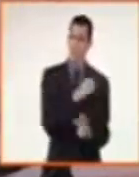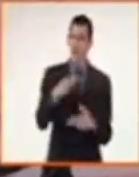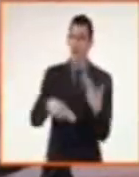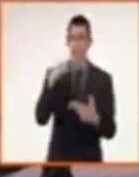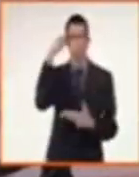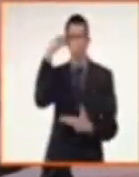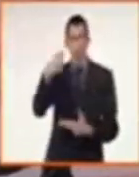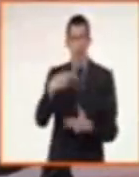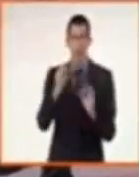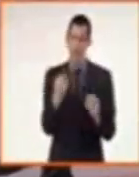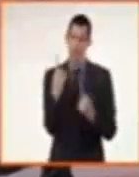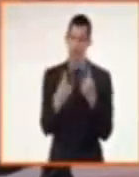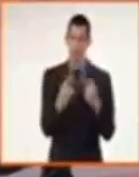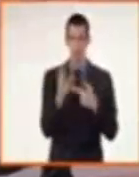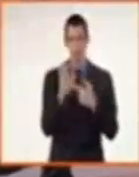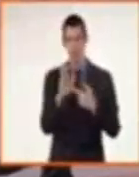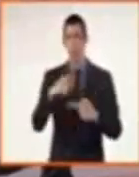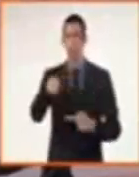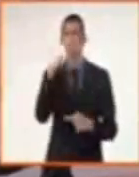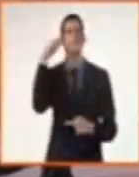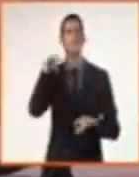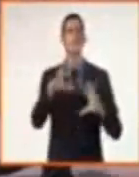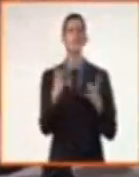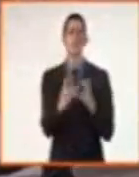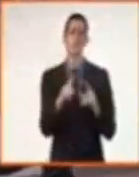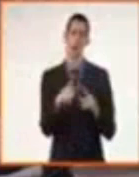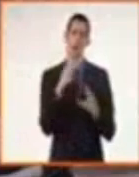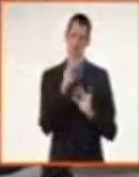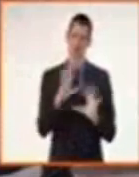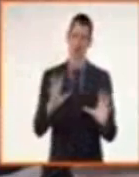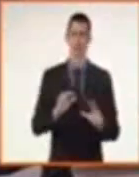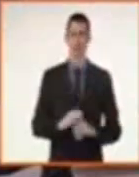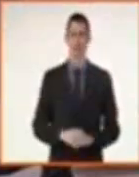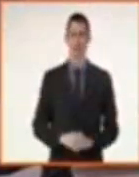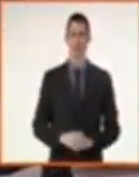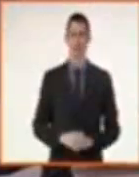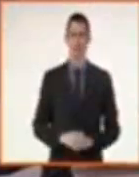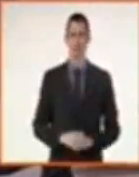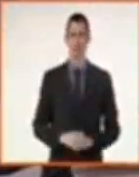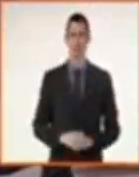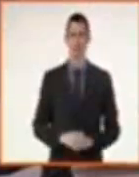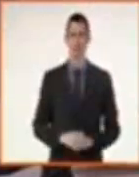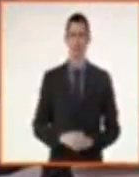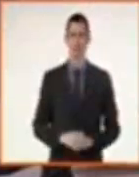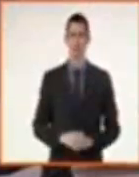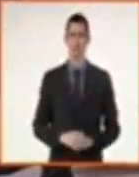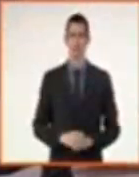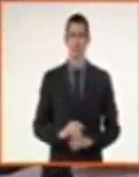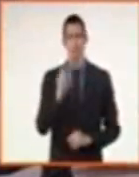imperio en este país, que también los hay. Pero me gustaría apuntar, Arlín,